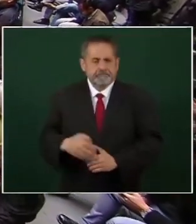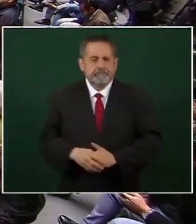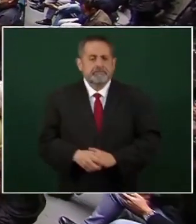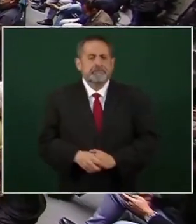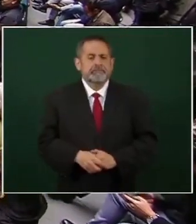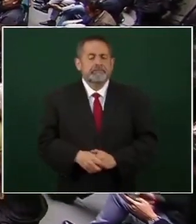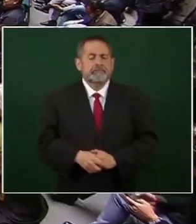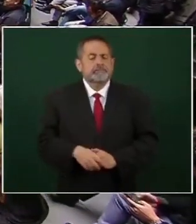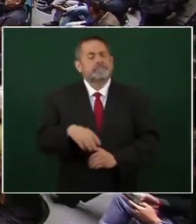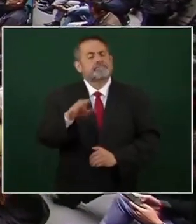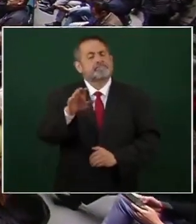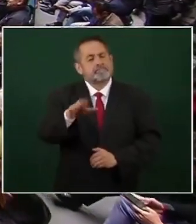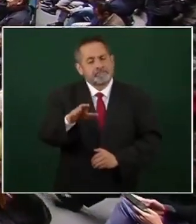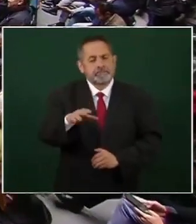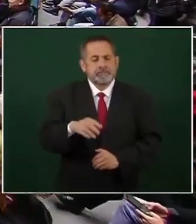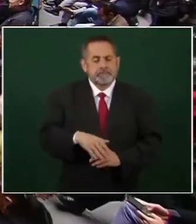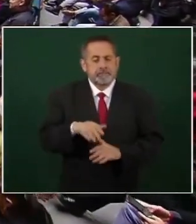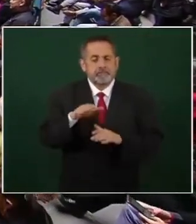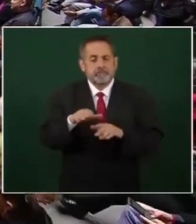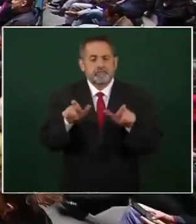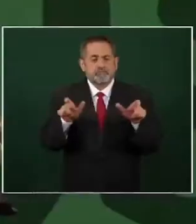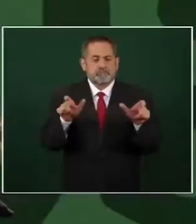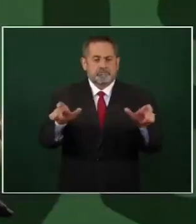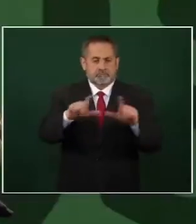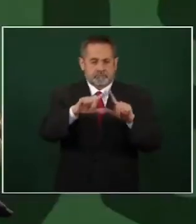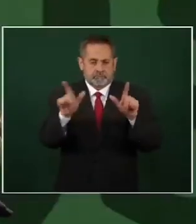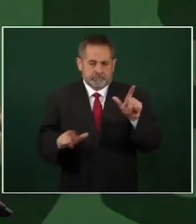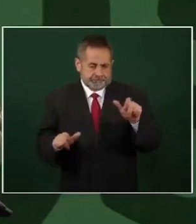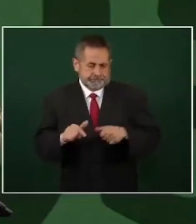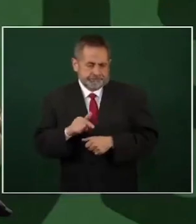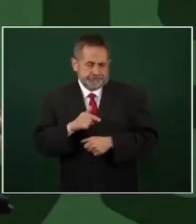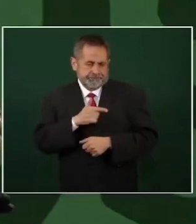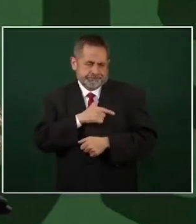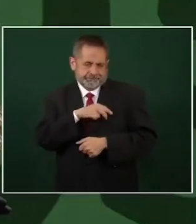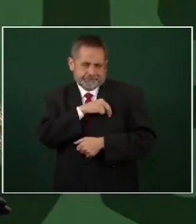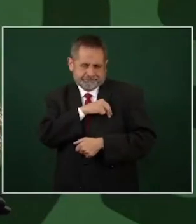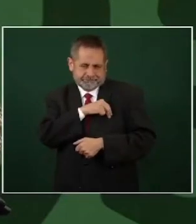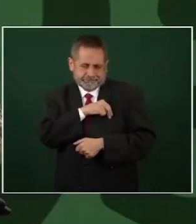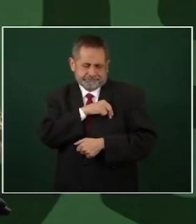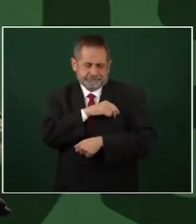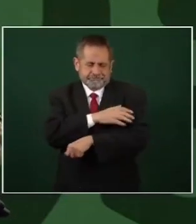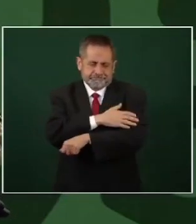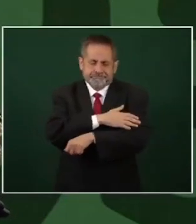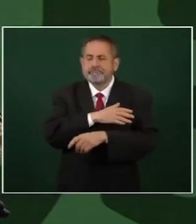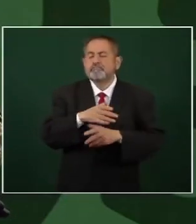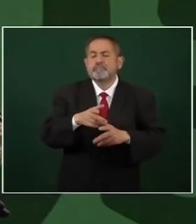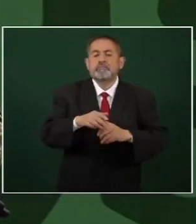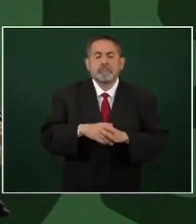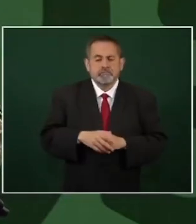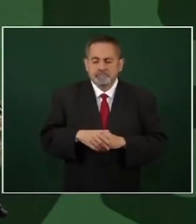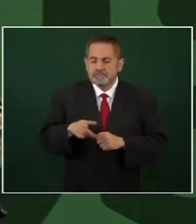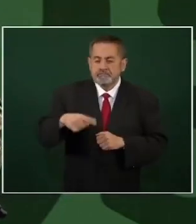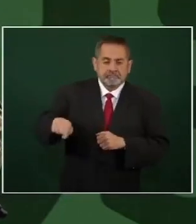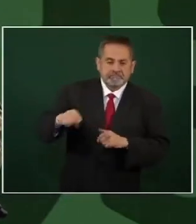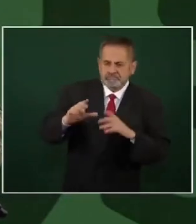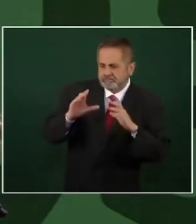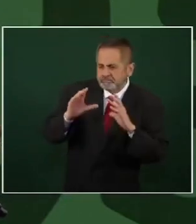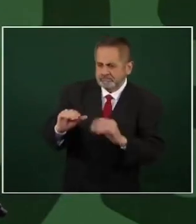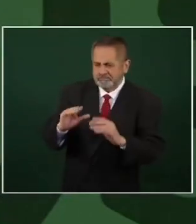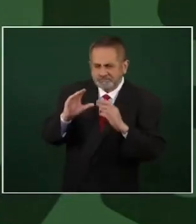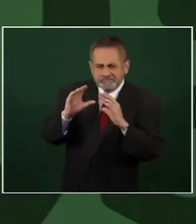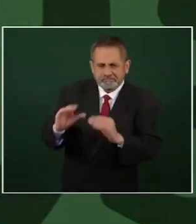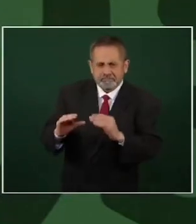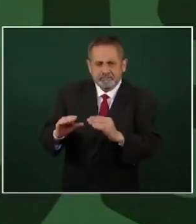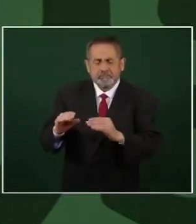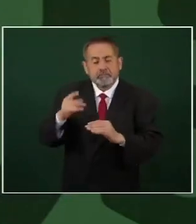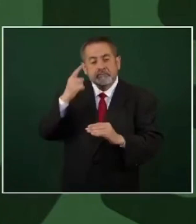Sí, la Guardia Nacional empezó a capacitar personal para poder